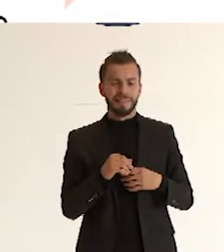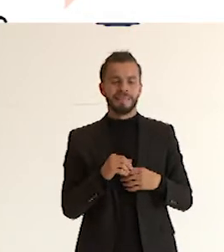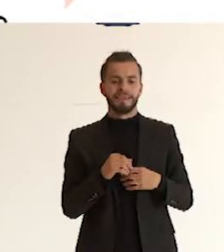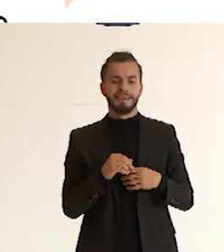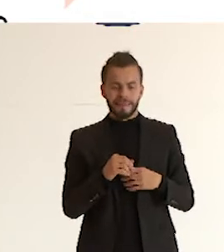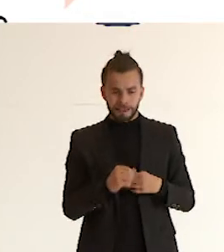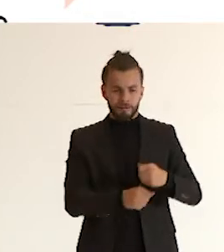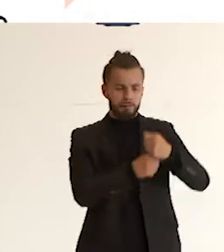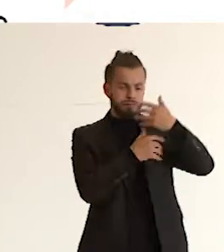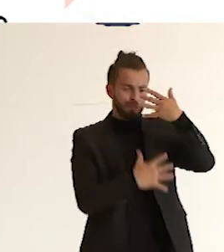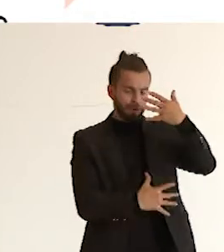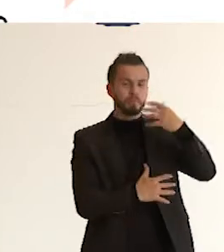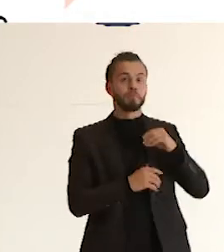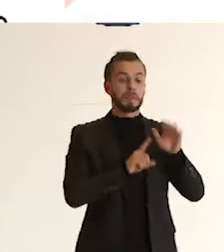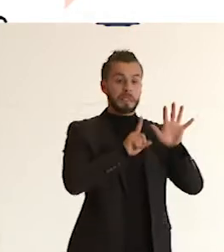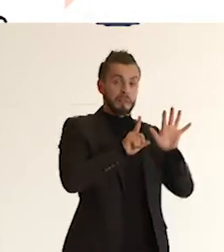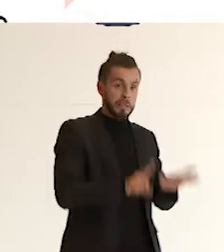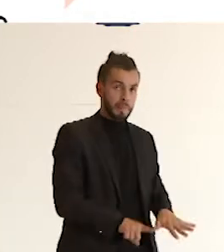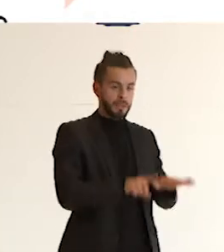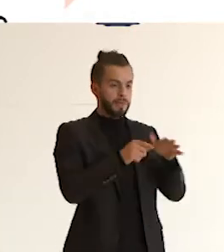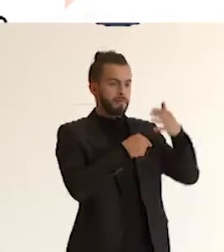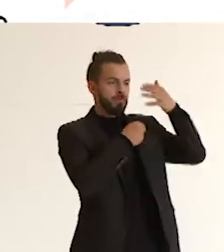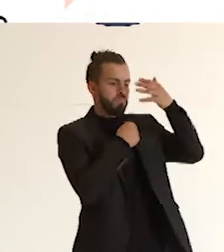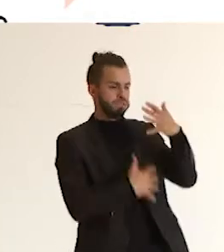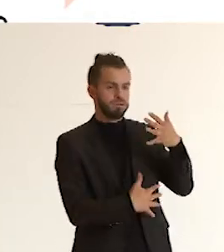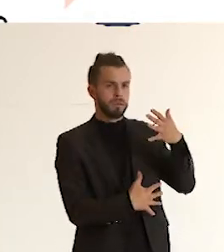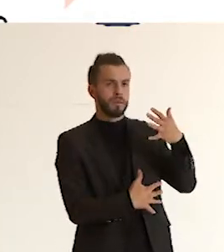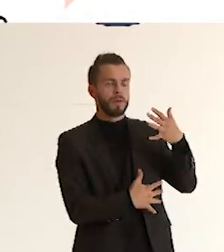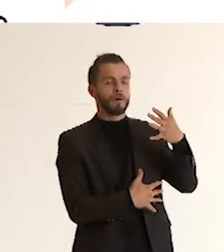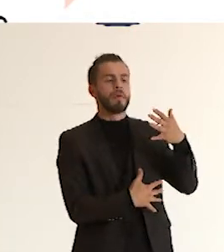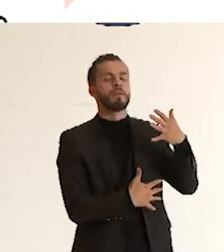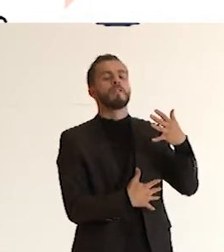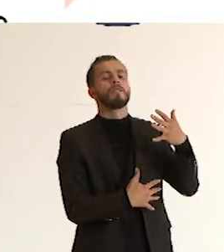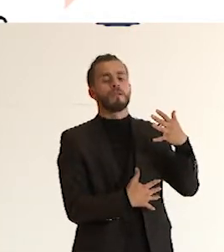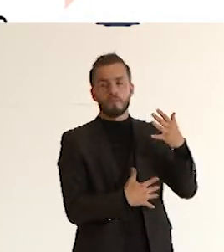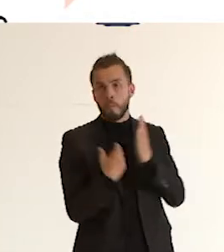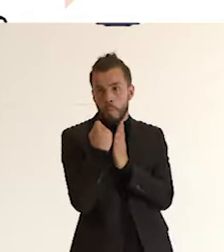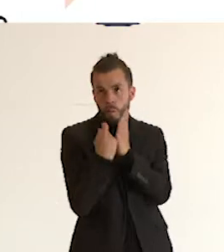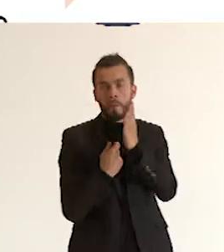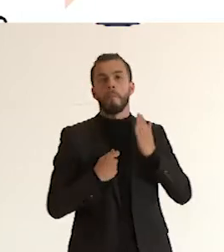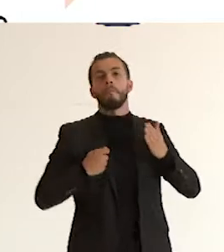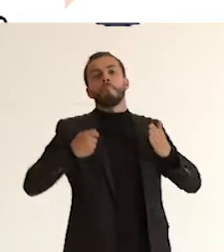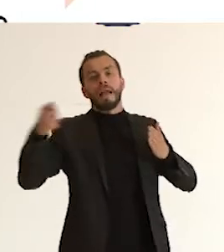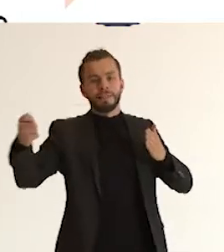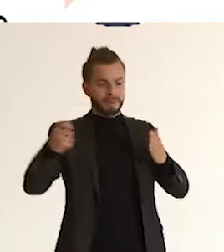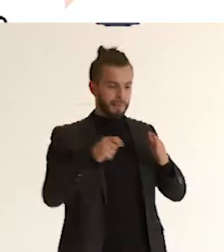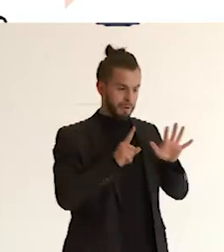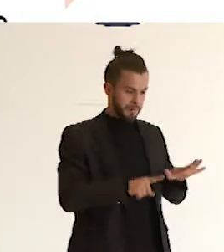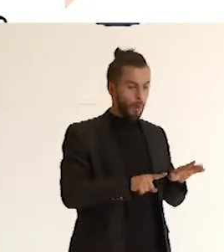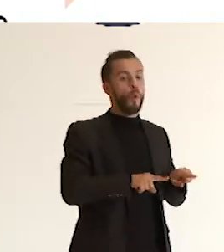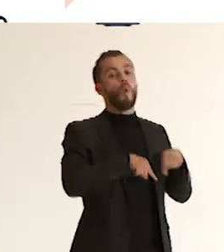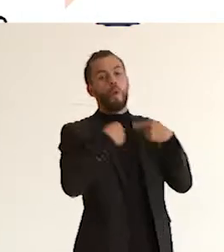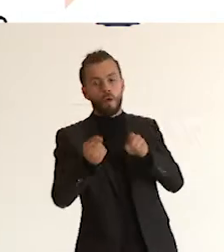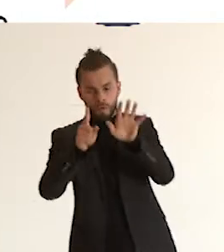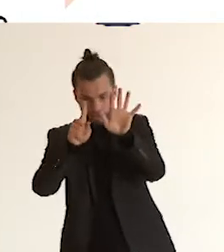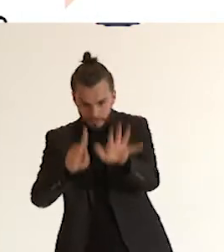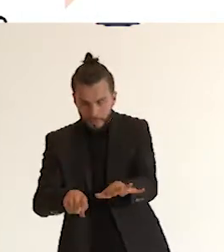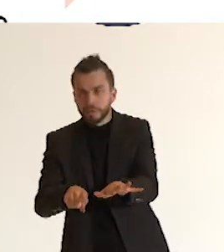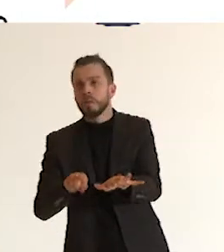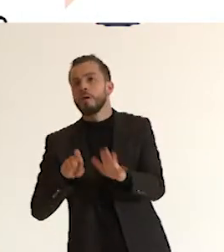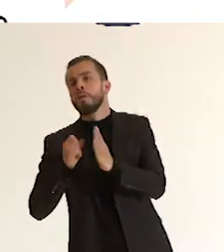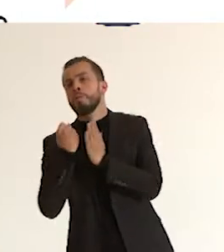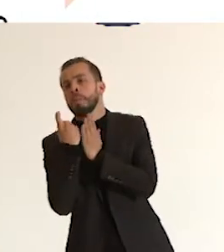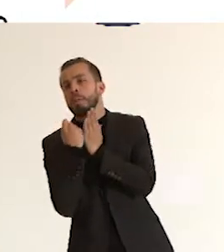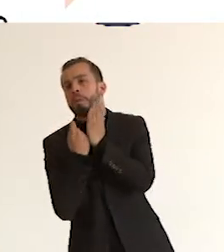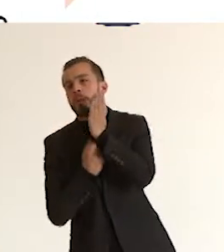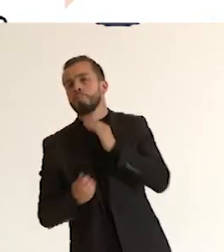semestre a semestre los empezamos a enriquecer a través de esa encuesta hasta llegar a lo que llamamos los resultados de aprendizajes esperados